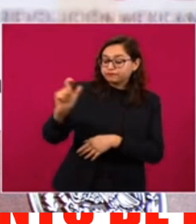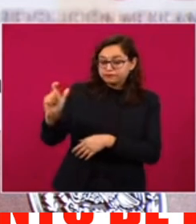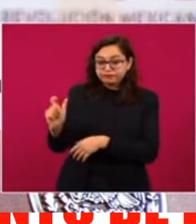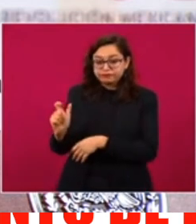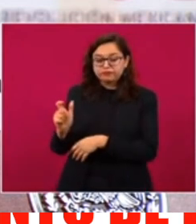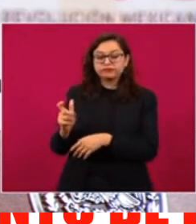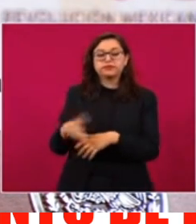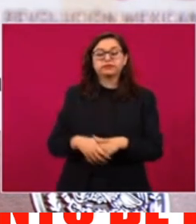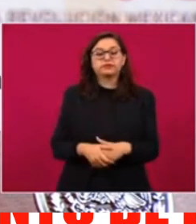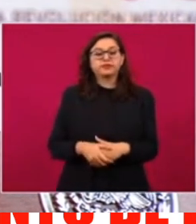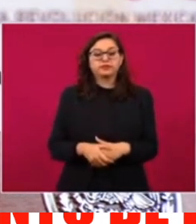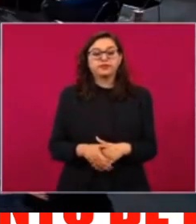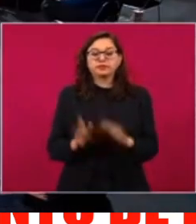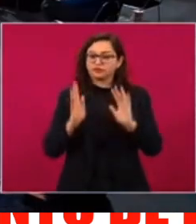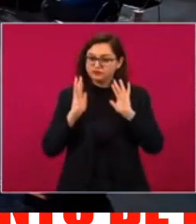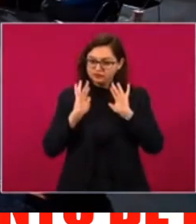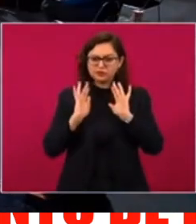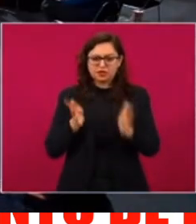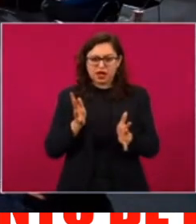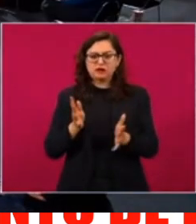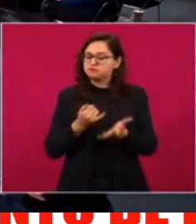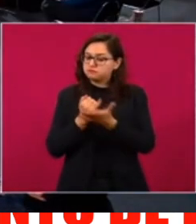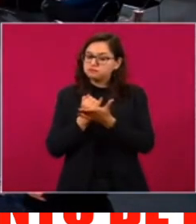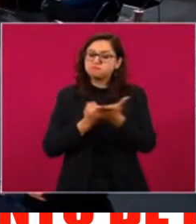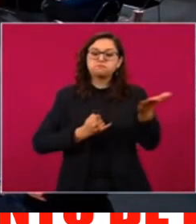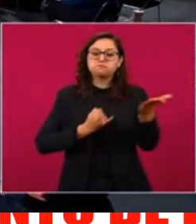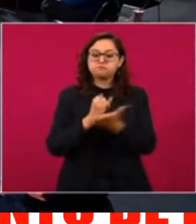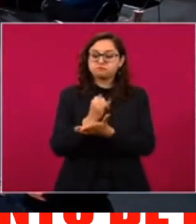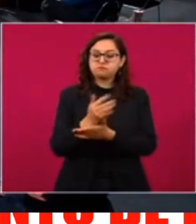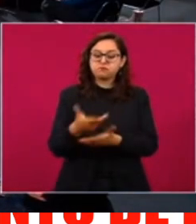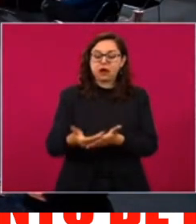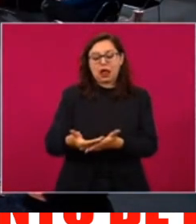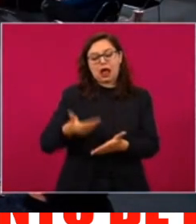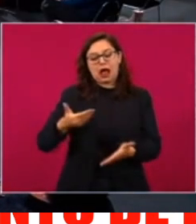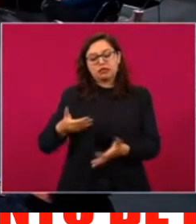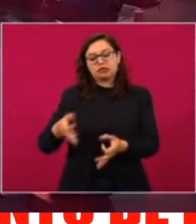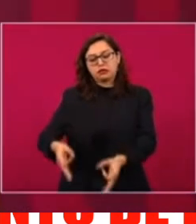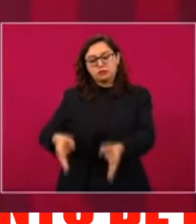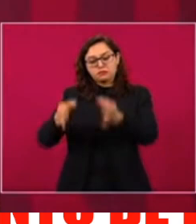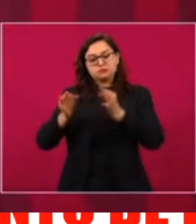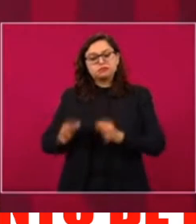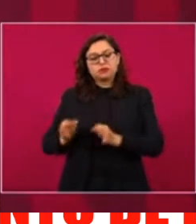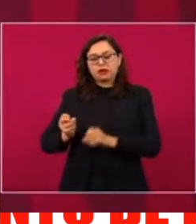¿Sí? Ya se decidió entregar por adelantado.